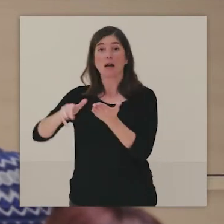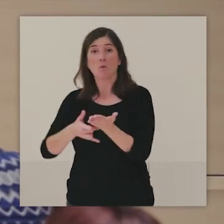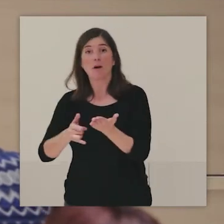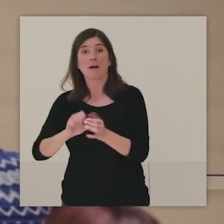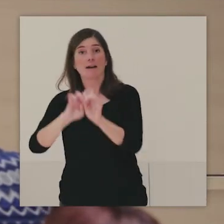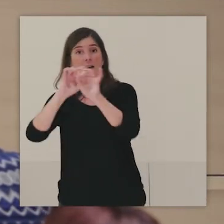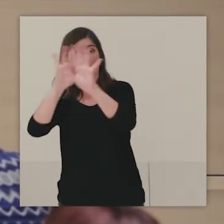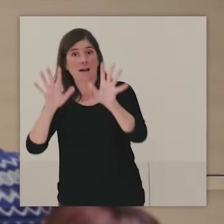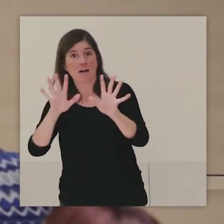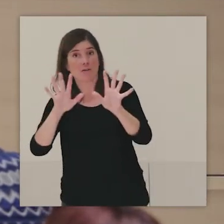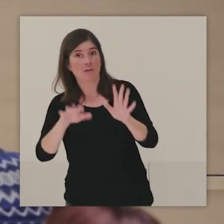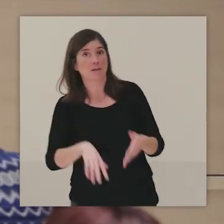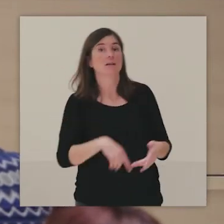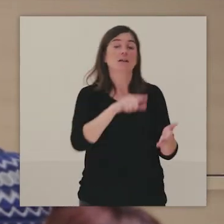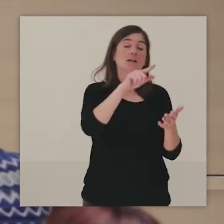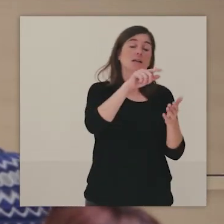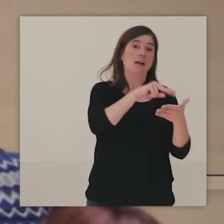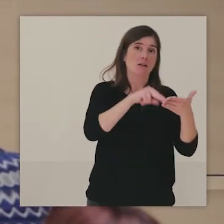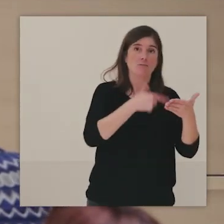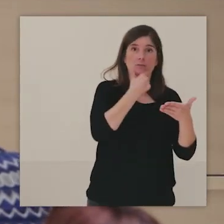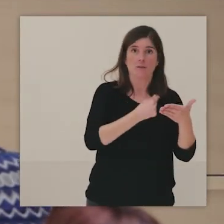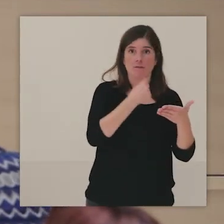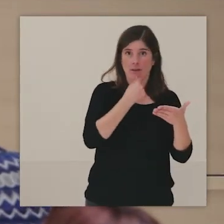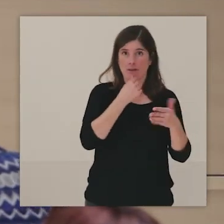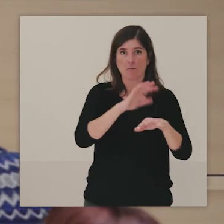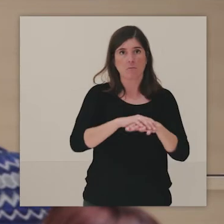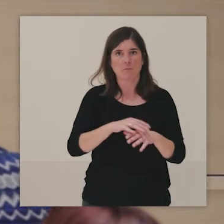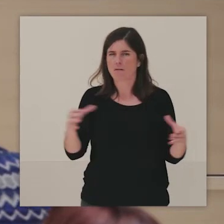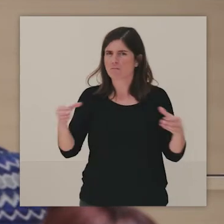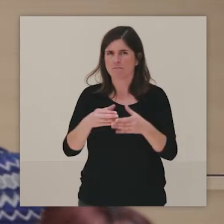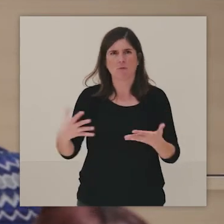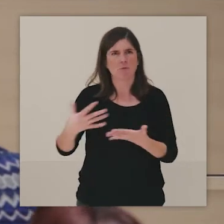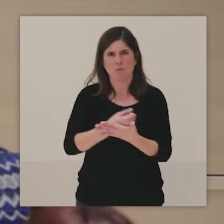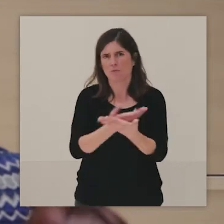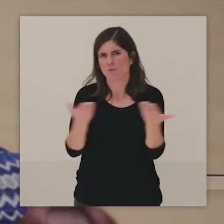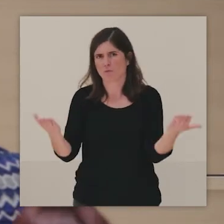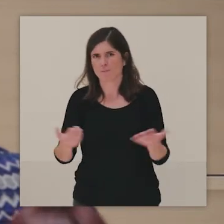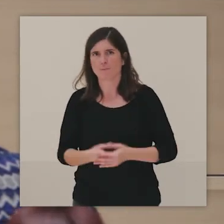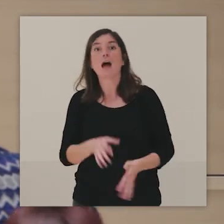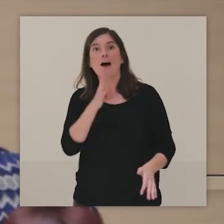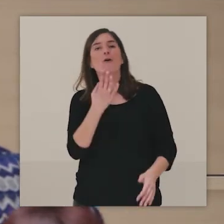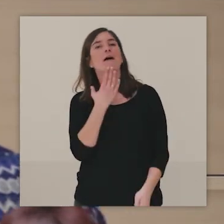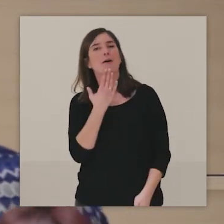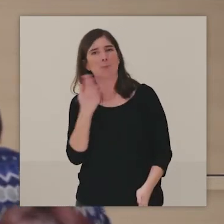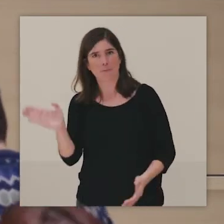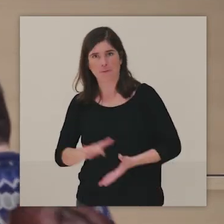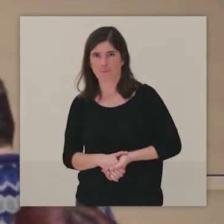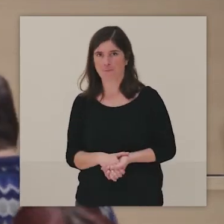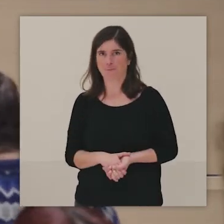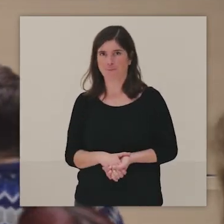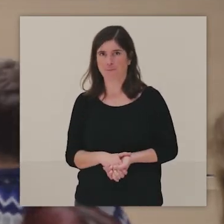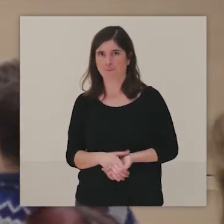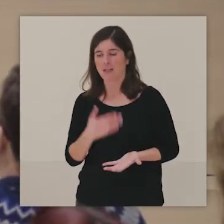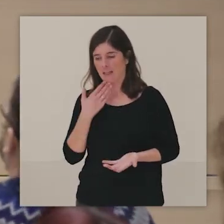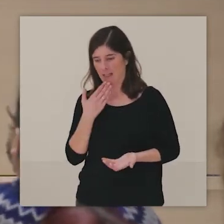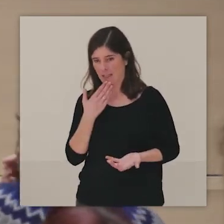perfectamente necesarias para todo tipo de públicos al que queramos abarcar. Vamos a verlo como un ejemplo. Vamos a ver cómo